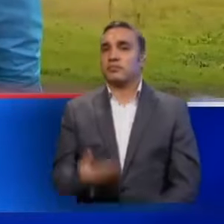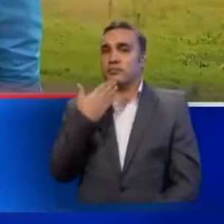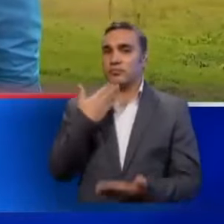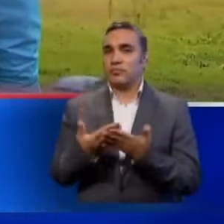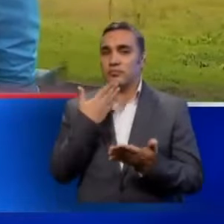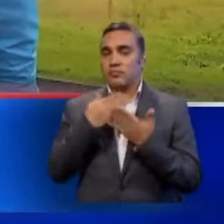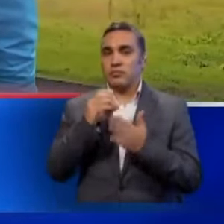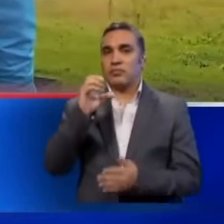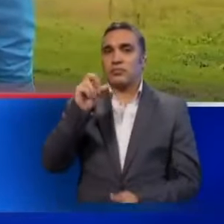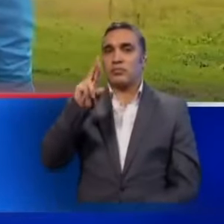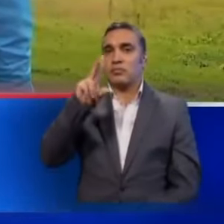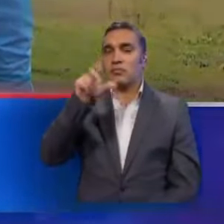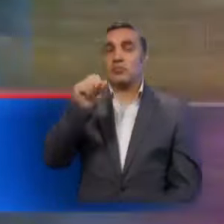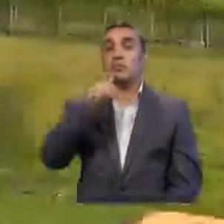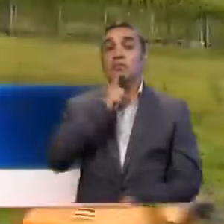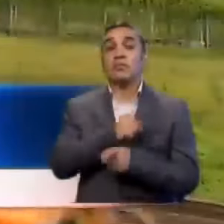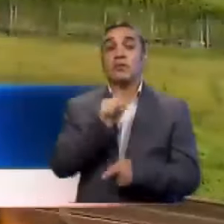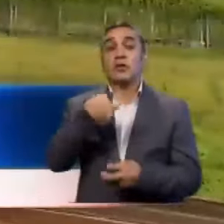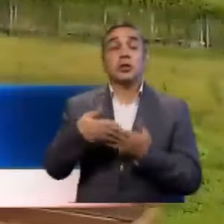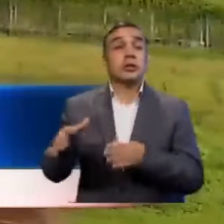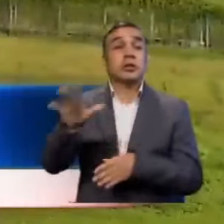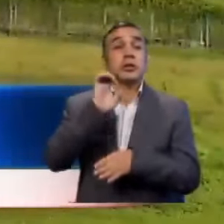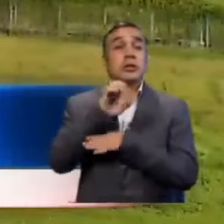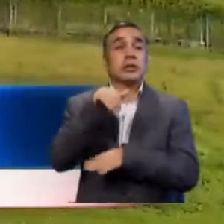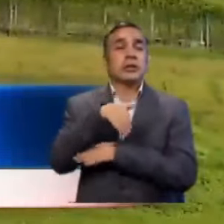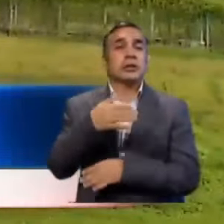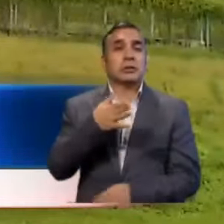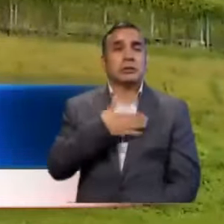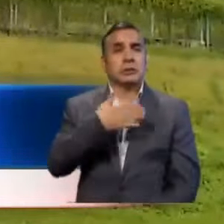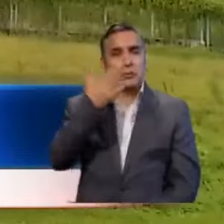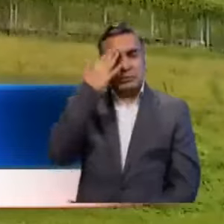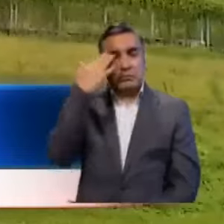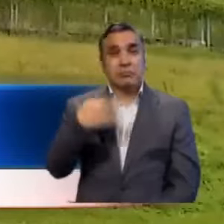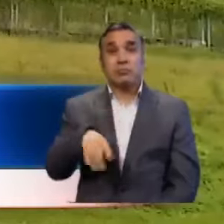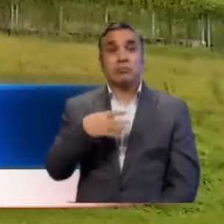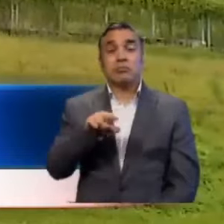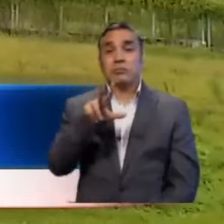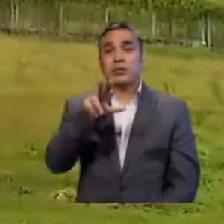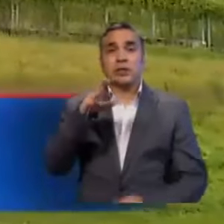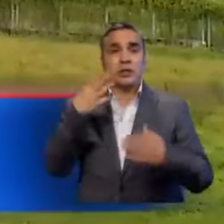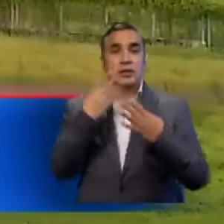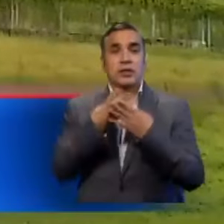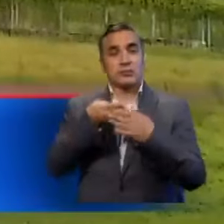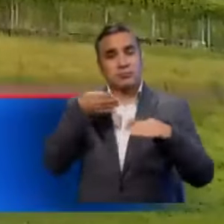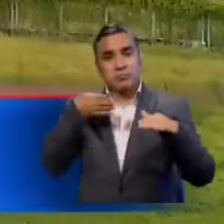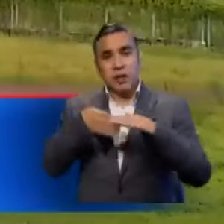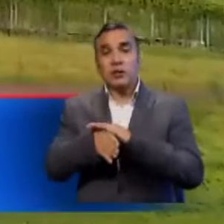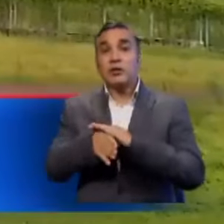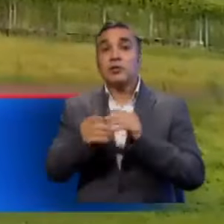Gracias, Carlos. Bueno, sí, esa es una cifra a nivel nacional. Sabemos que son 3 cárceles las que han sido intervenidas por la Policía Nacional